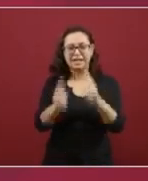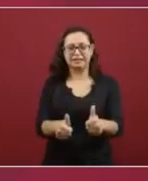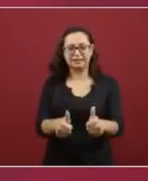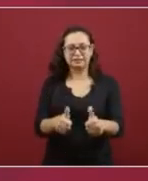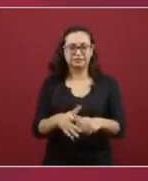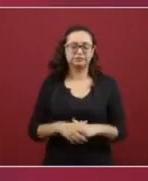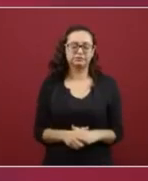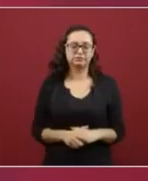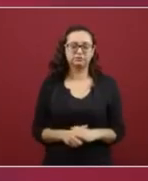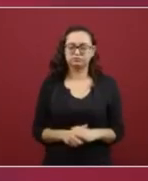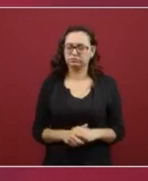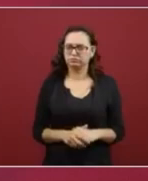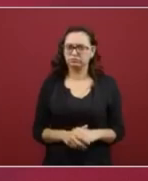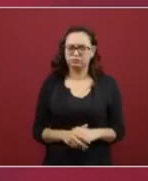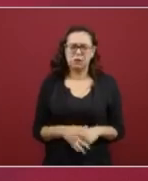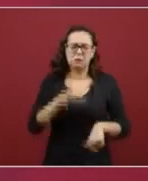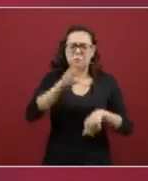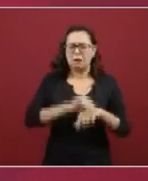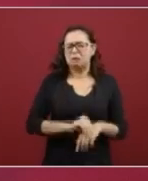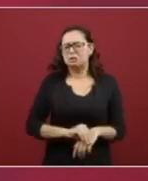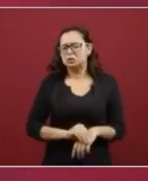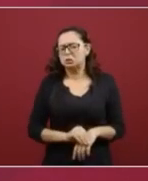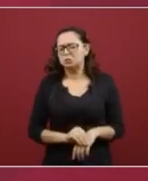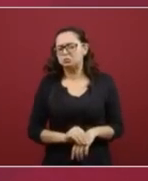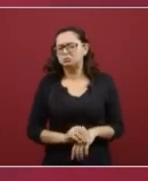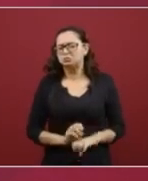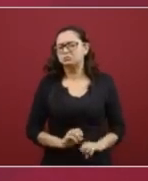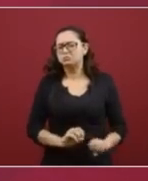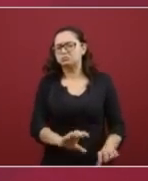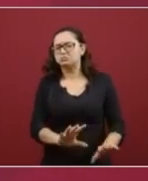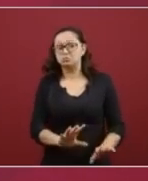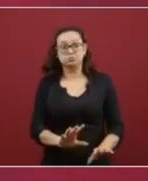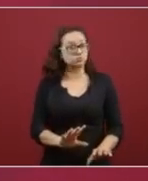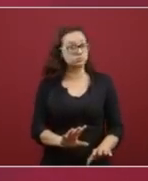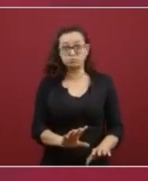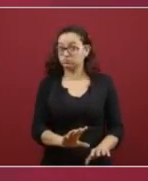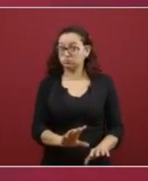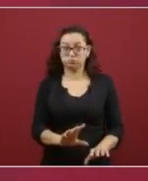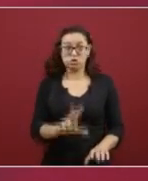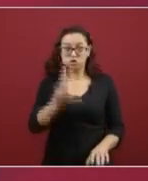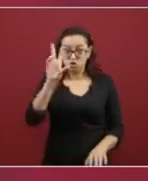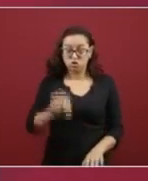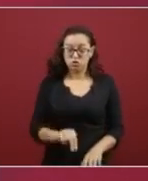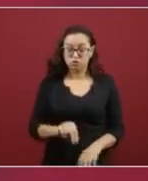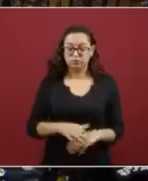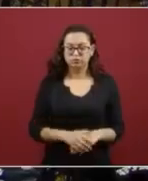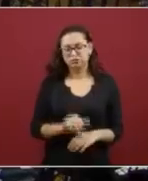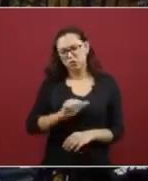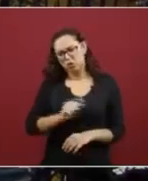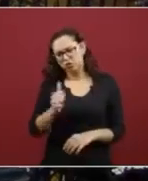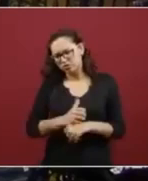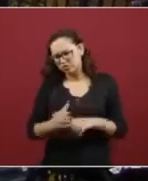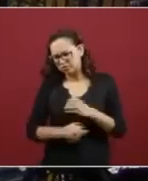no permitirlo en ningún caso. Ya, eso es lo que estamos. ¿Me preguntaste otra cosa?